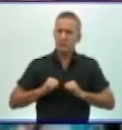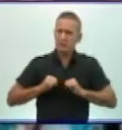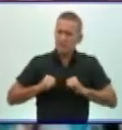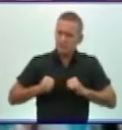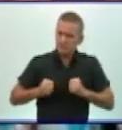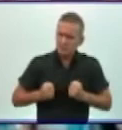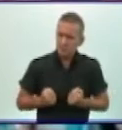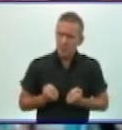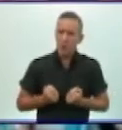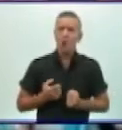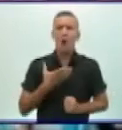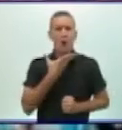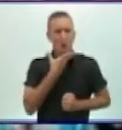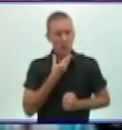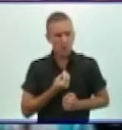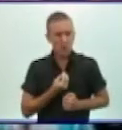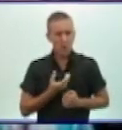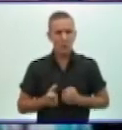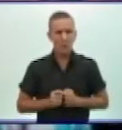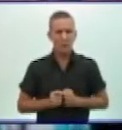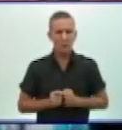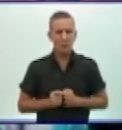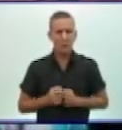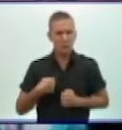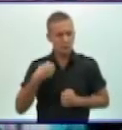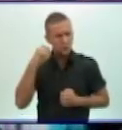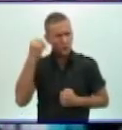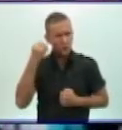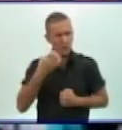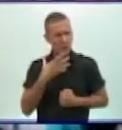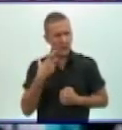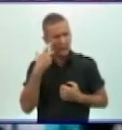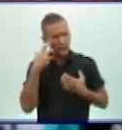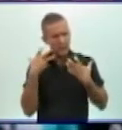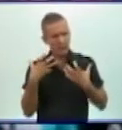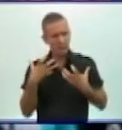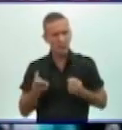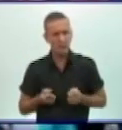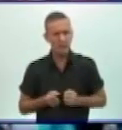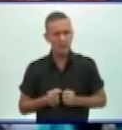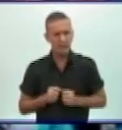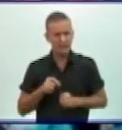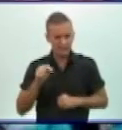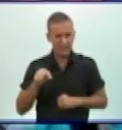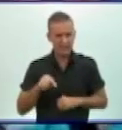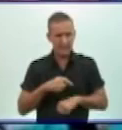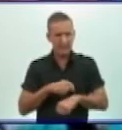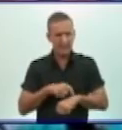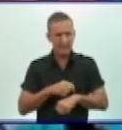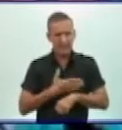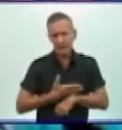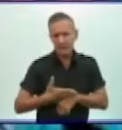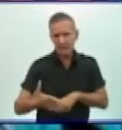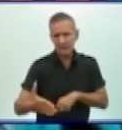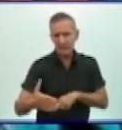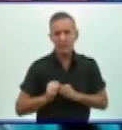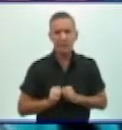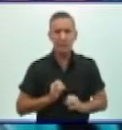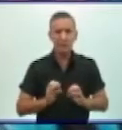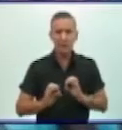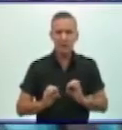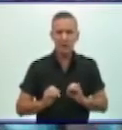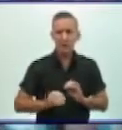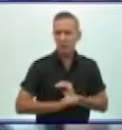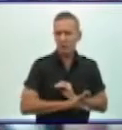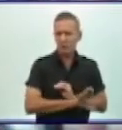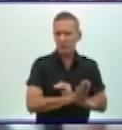de joven. Yo creo que es muy importante en este tiempo hablar de la trascendencia que tiene el cuidado del entorno donde